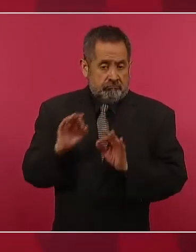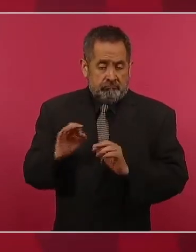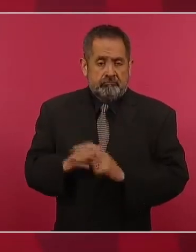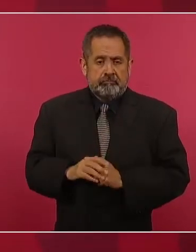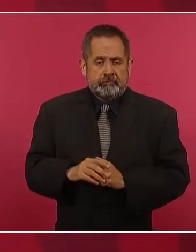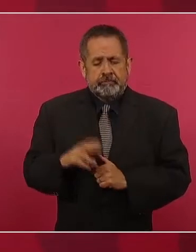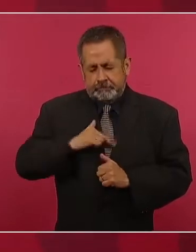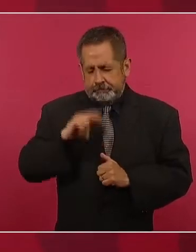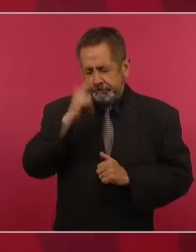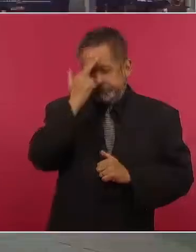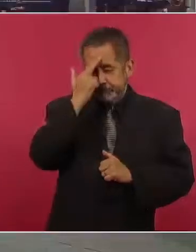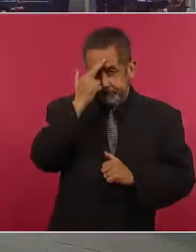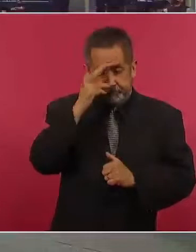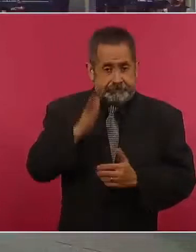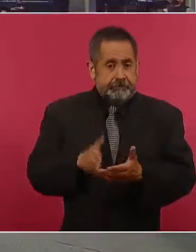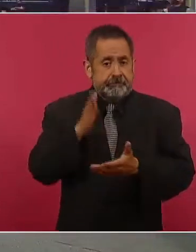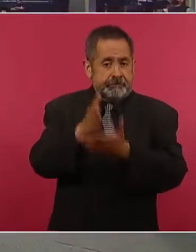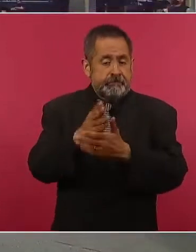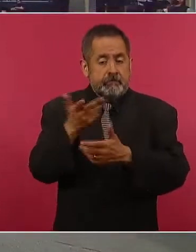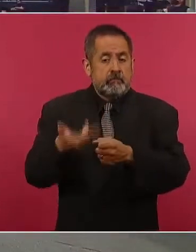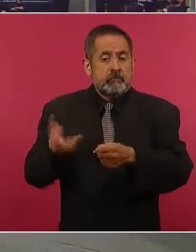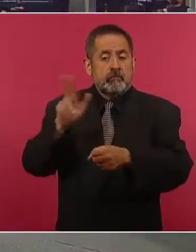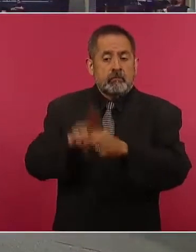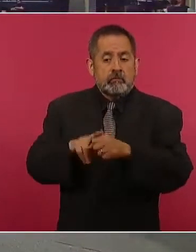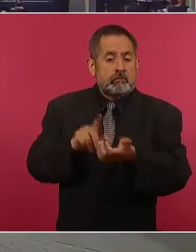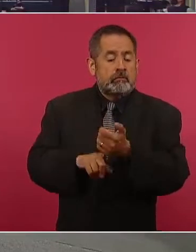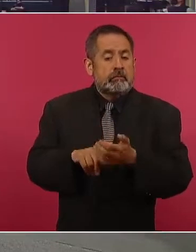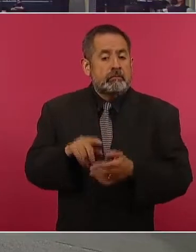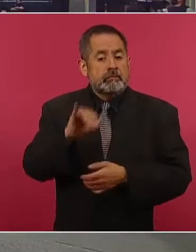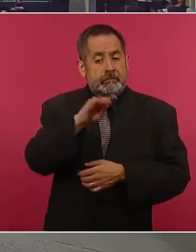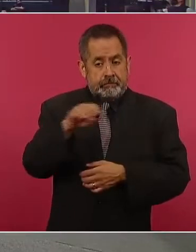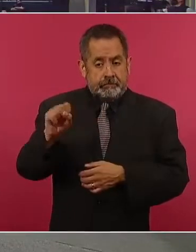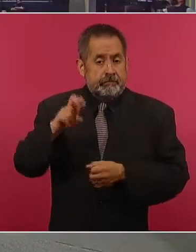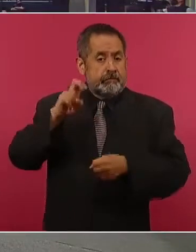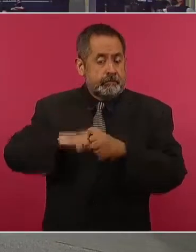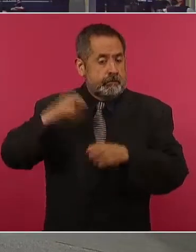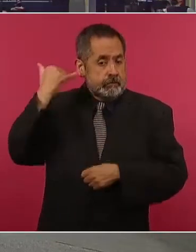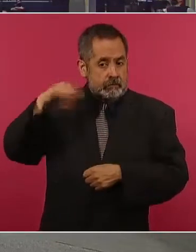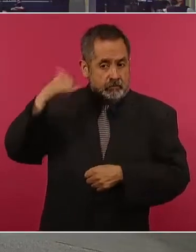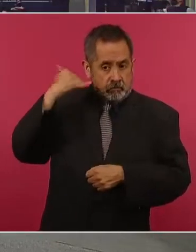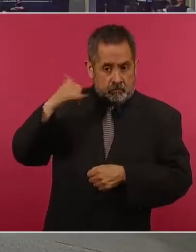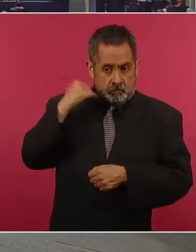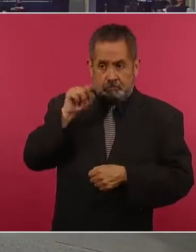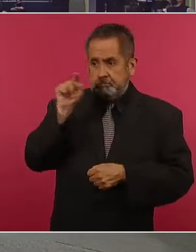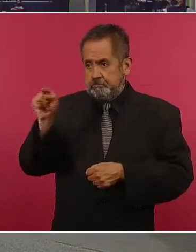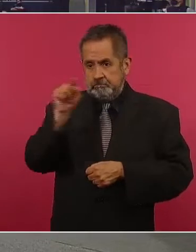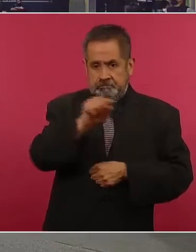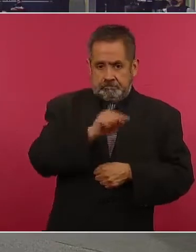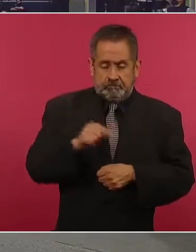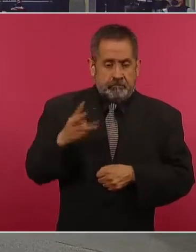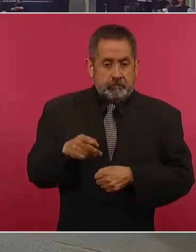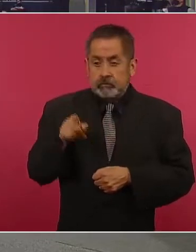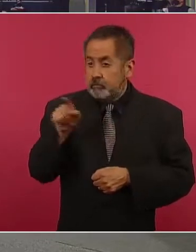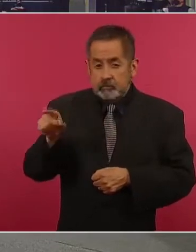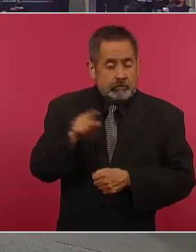Me acuerdo que fui a los 3 hospitales del IMSS Bienestar de Yucatán. En ninguno